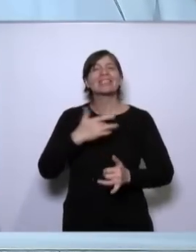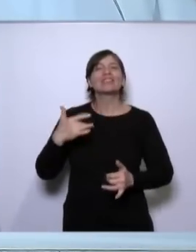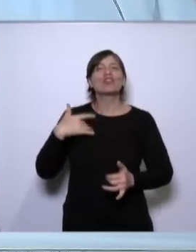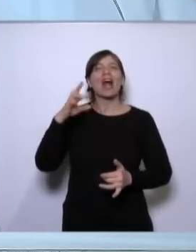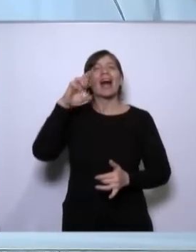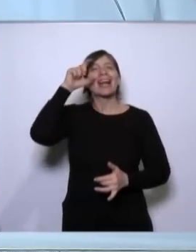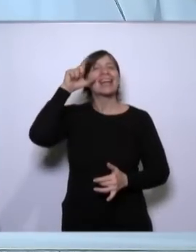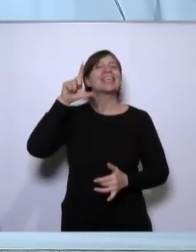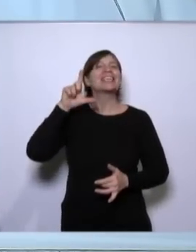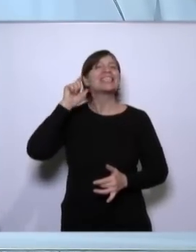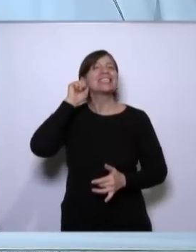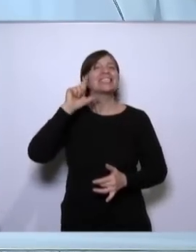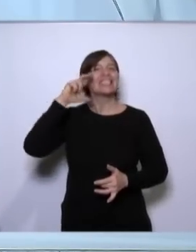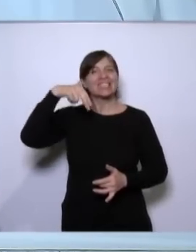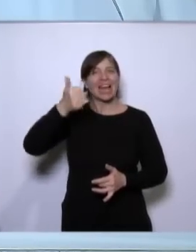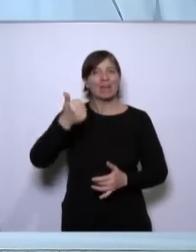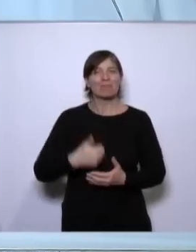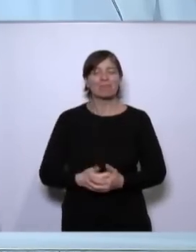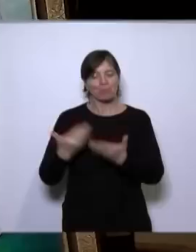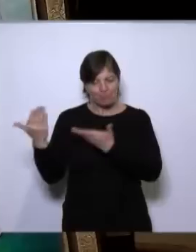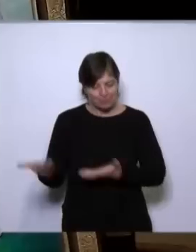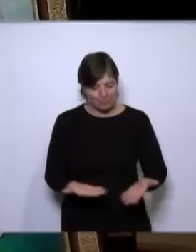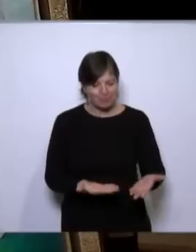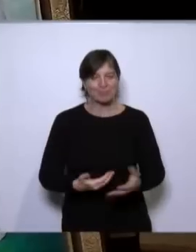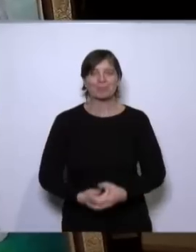Regina Jung, por aquí.